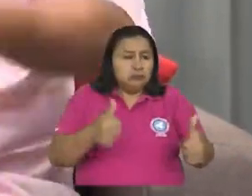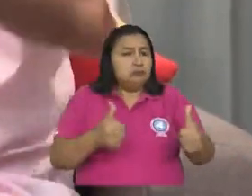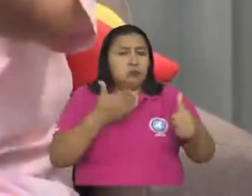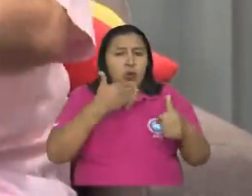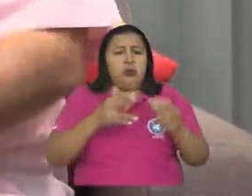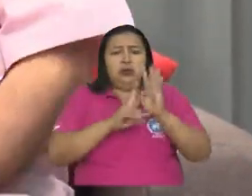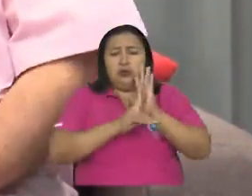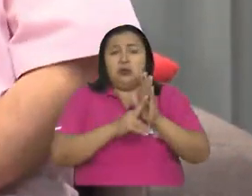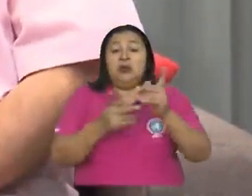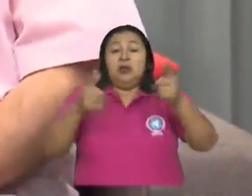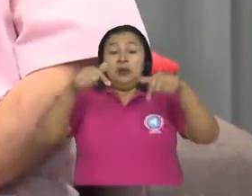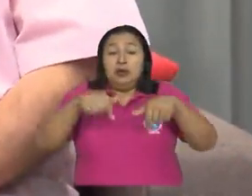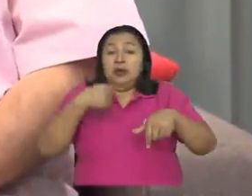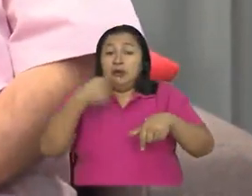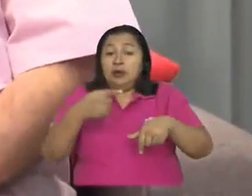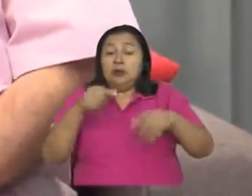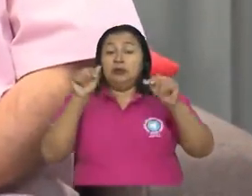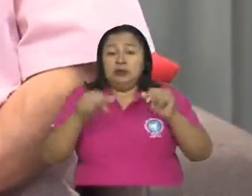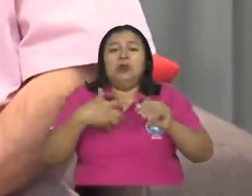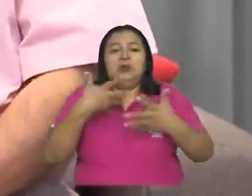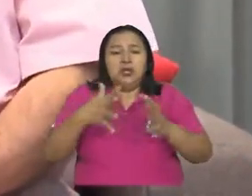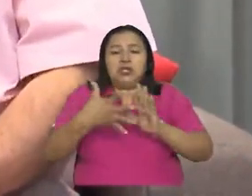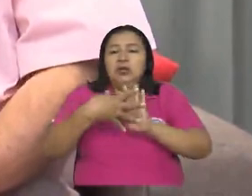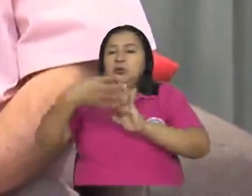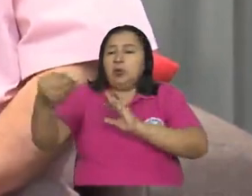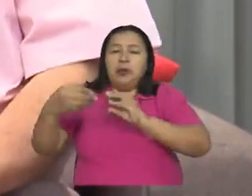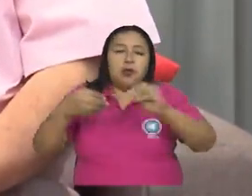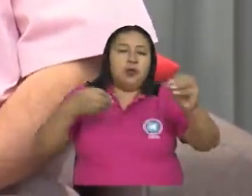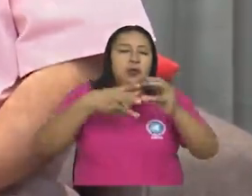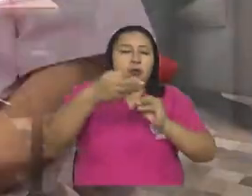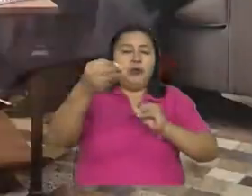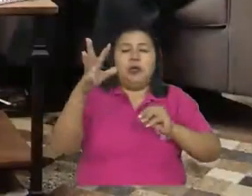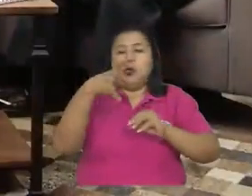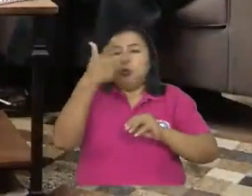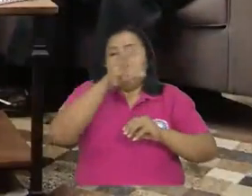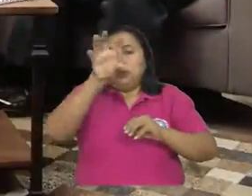y que ahora, como usted decía, pues también se replican